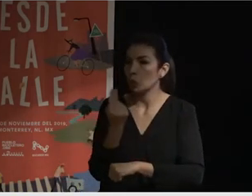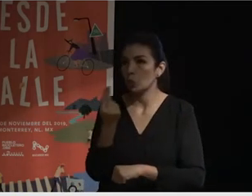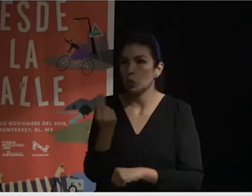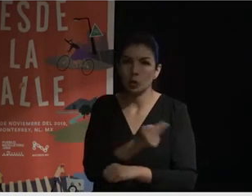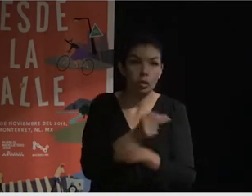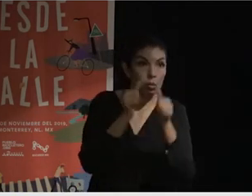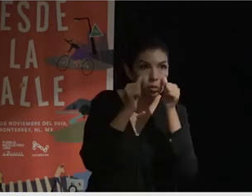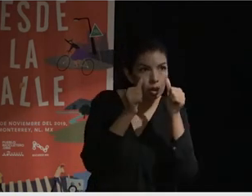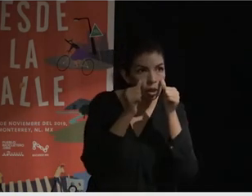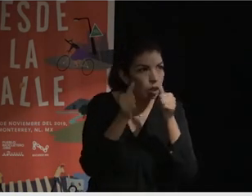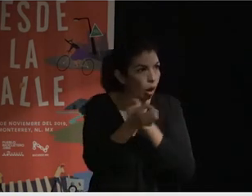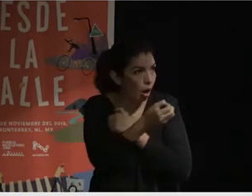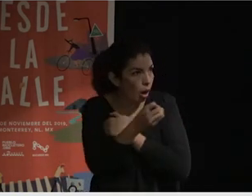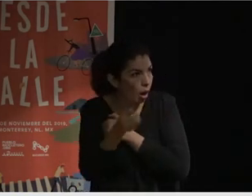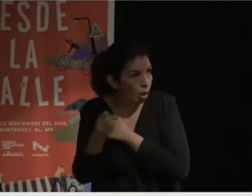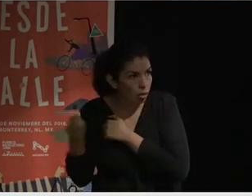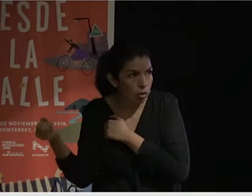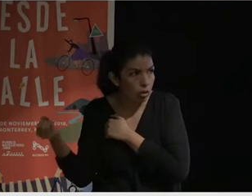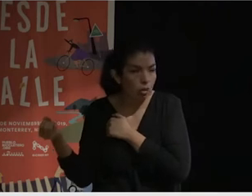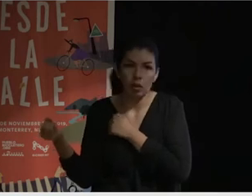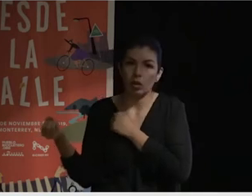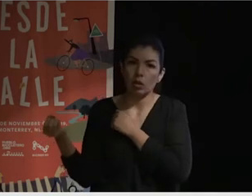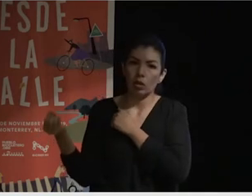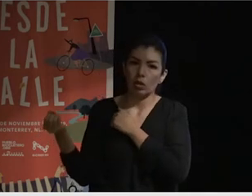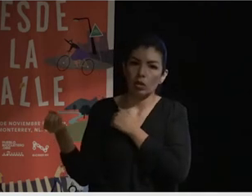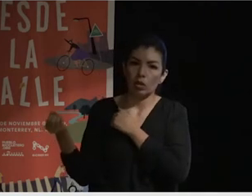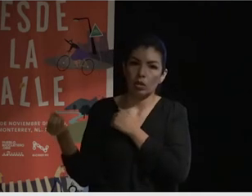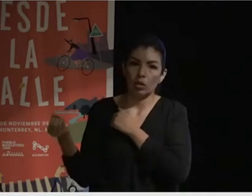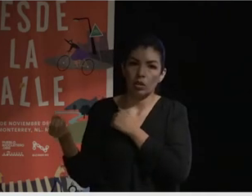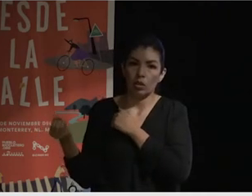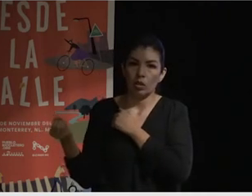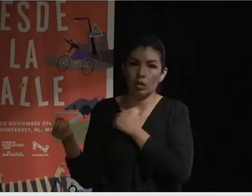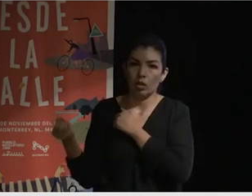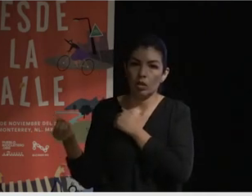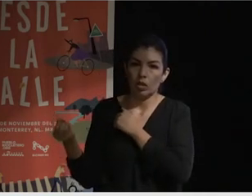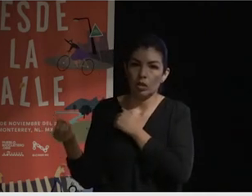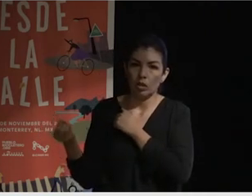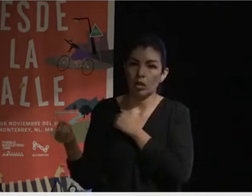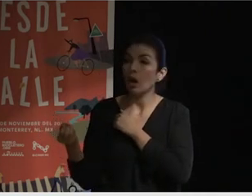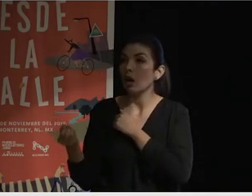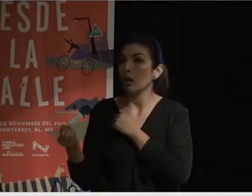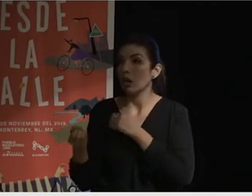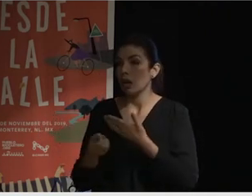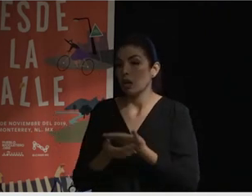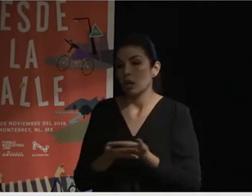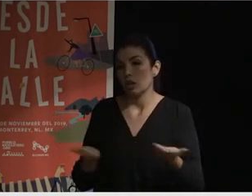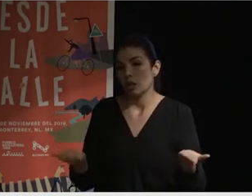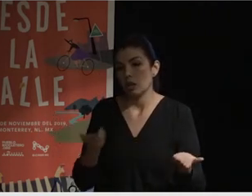Y eso es a lo que quiero llevar mi pregunta, ¿no? O sea, ante esta, digamos, marejada